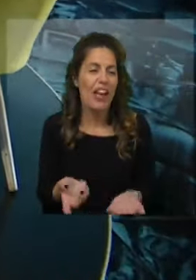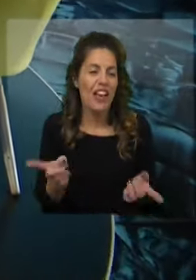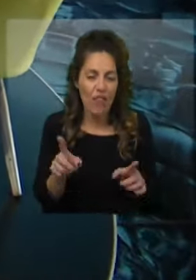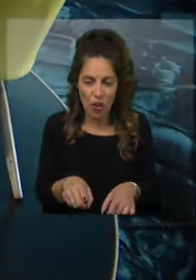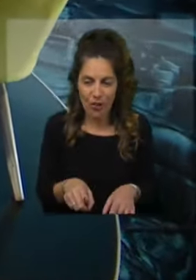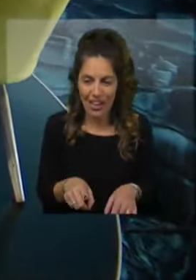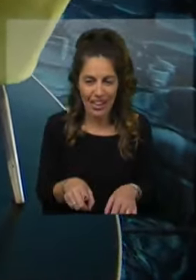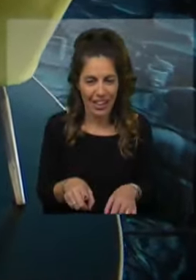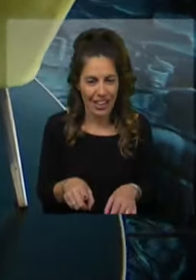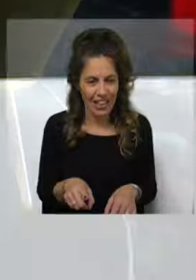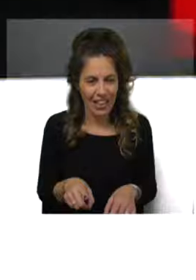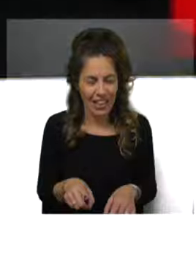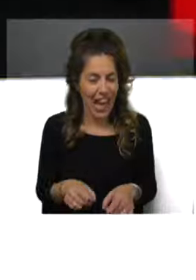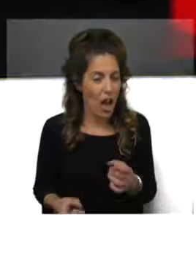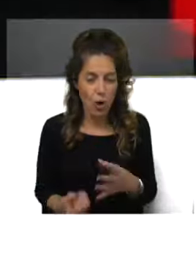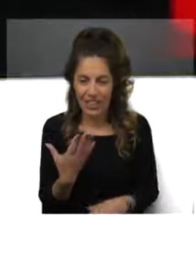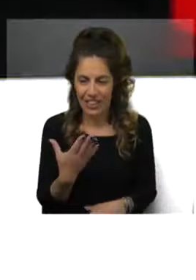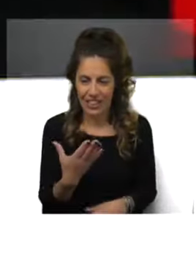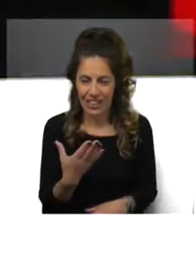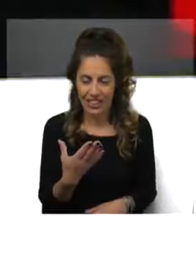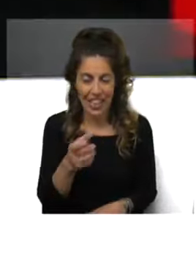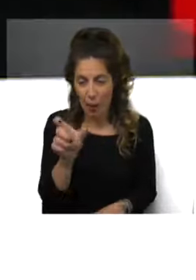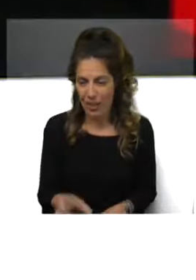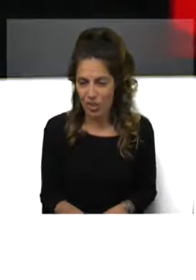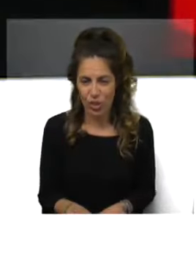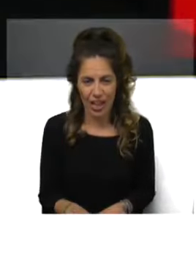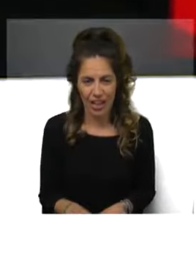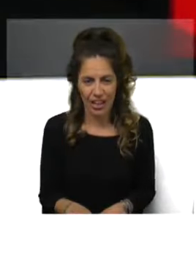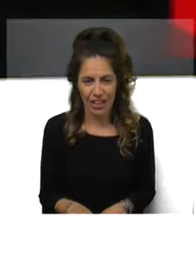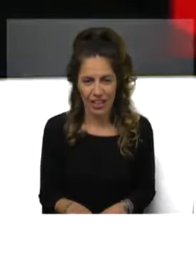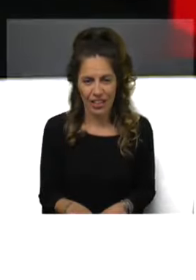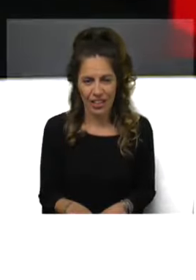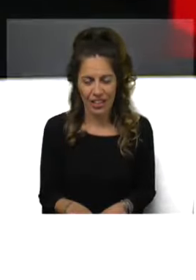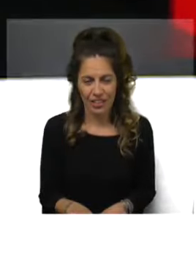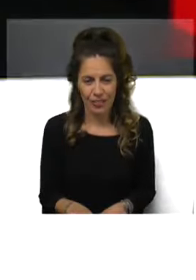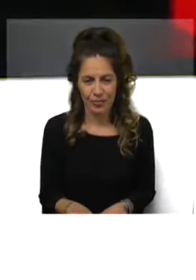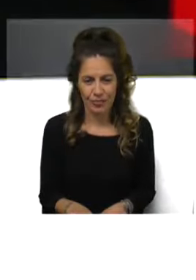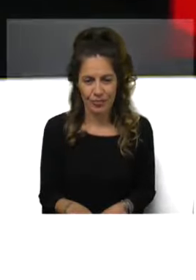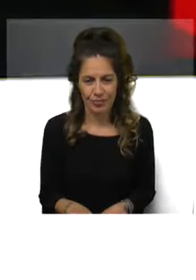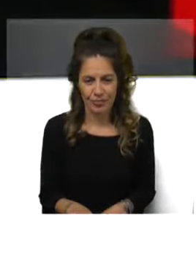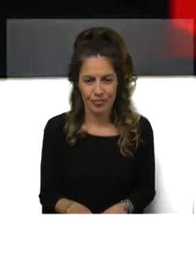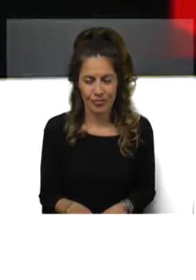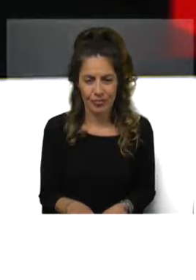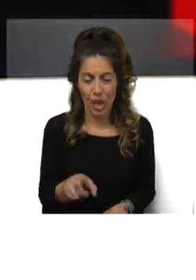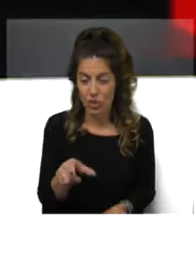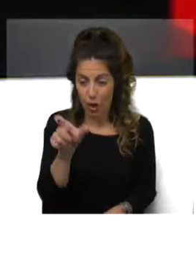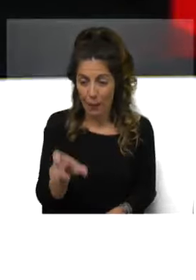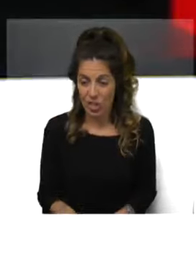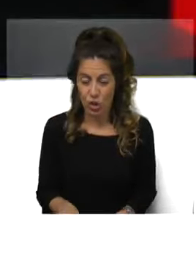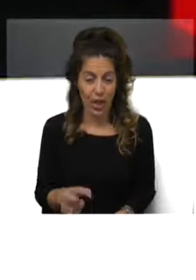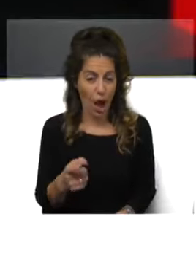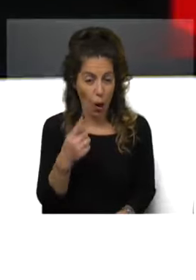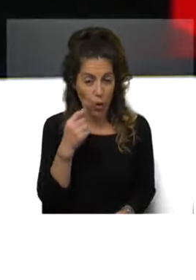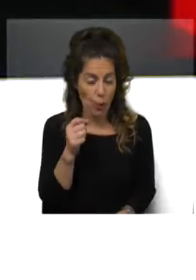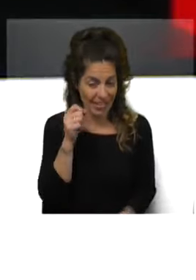la a la Génesis del personaje que es eh es un hombre inteligente es un